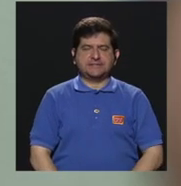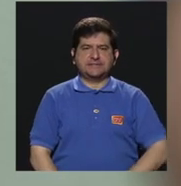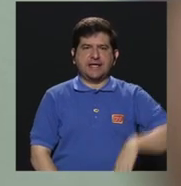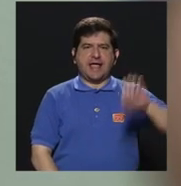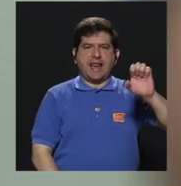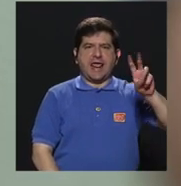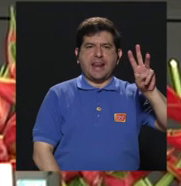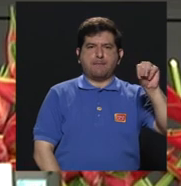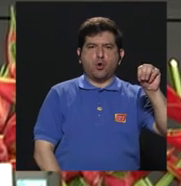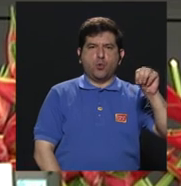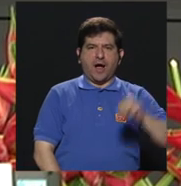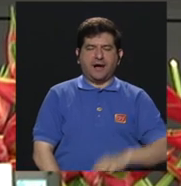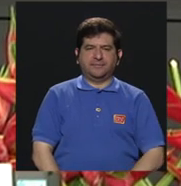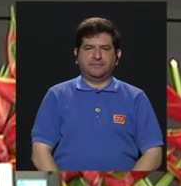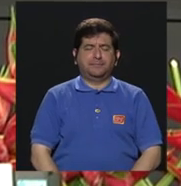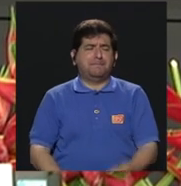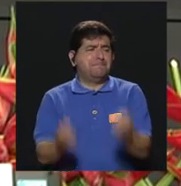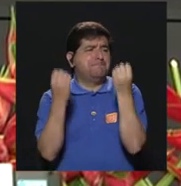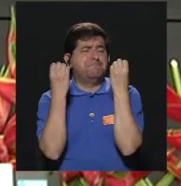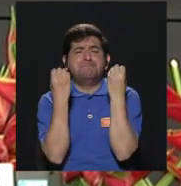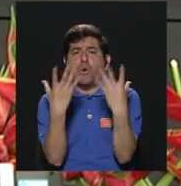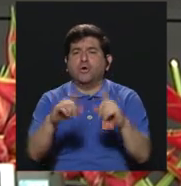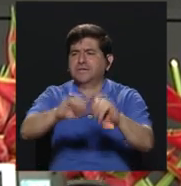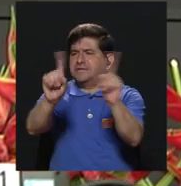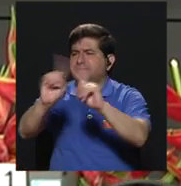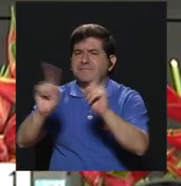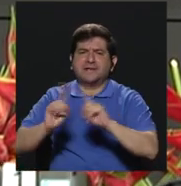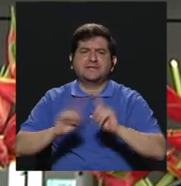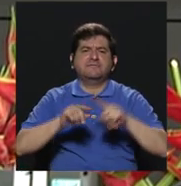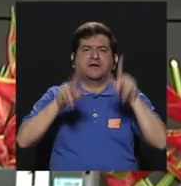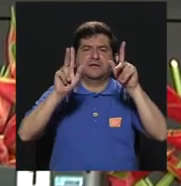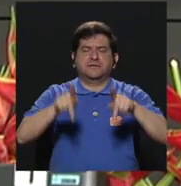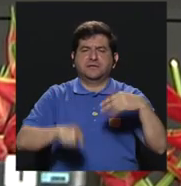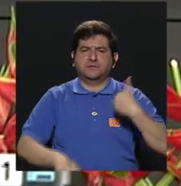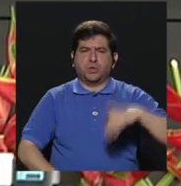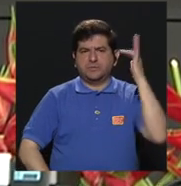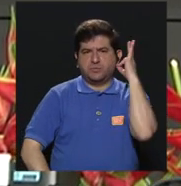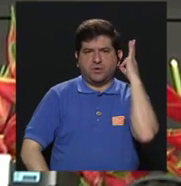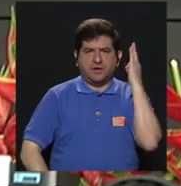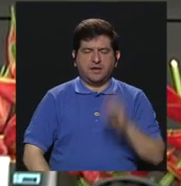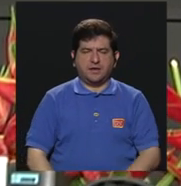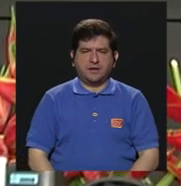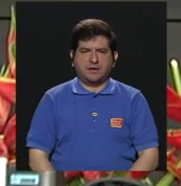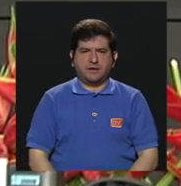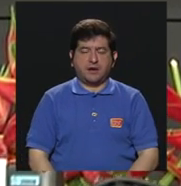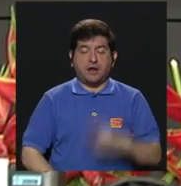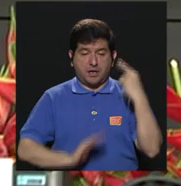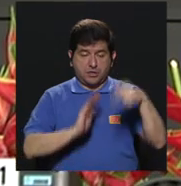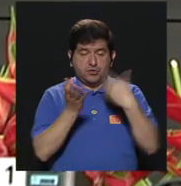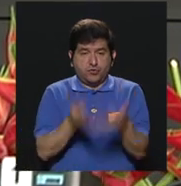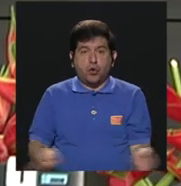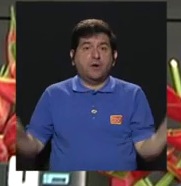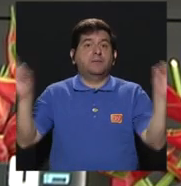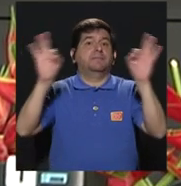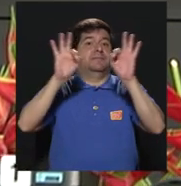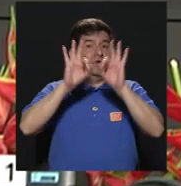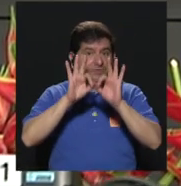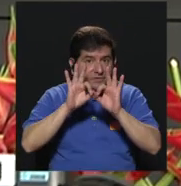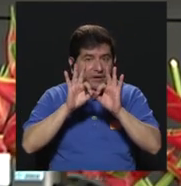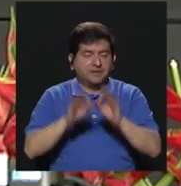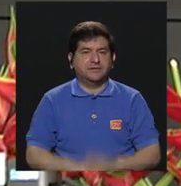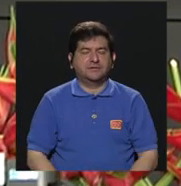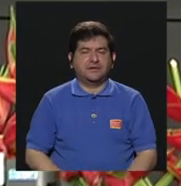Elena Morúa y tantos otros y otras. Papel destacado jugó